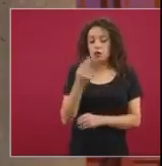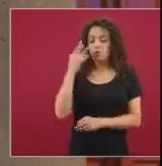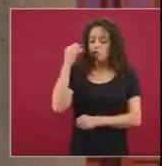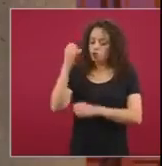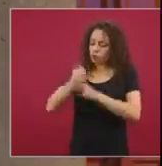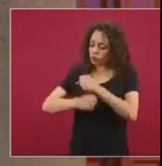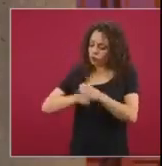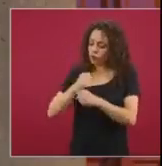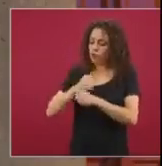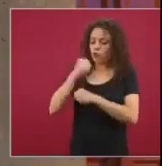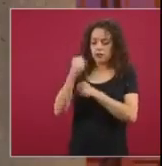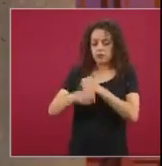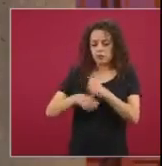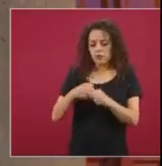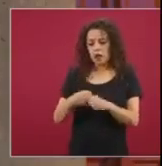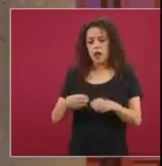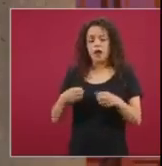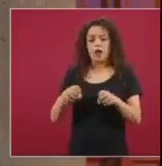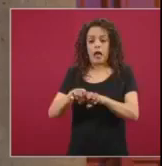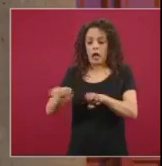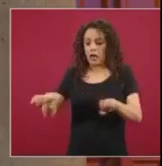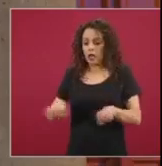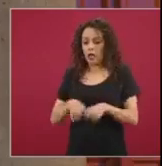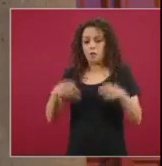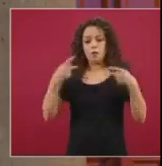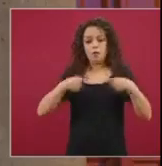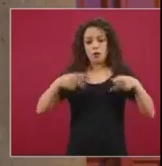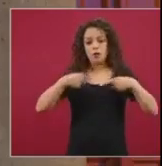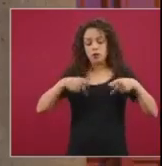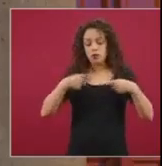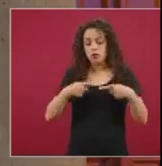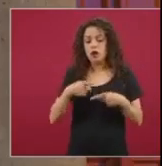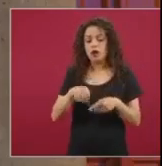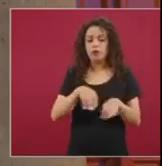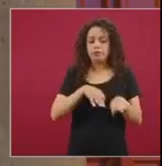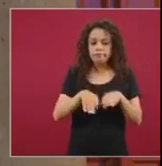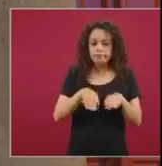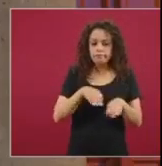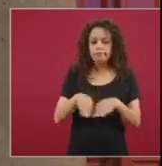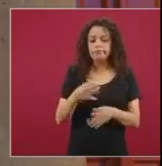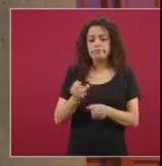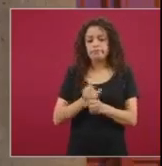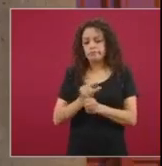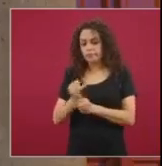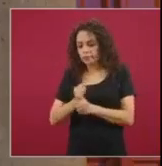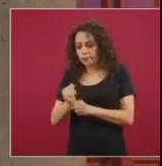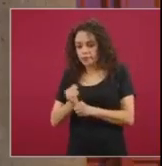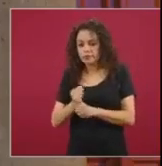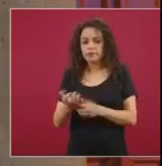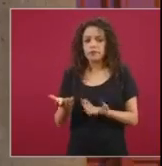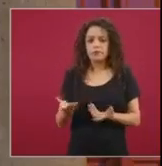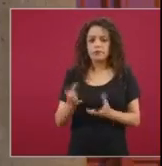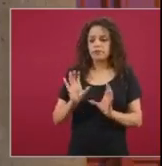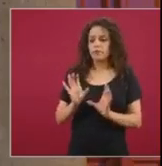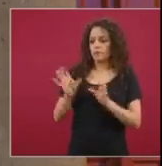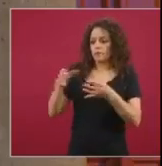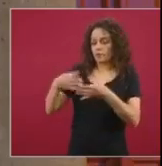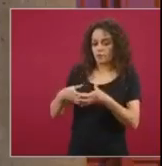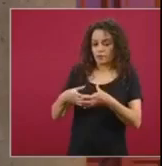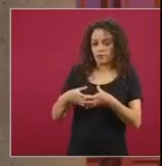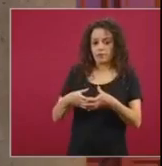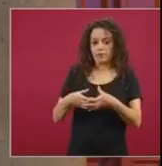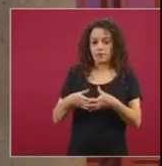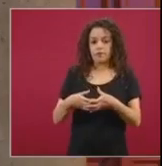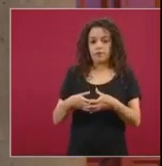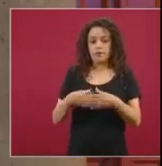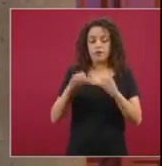muchas personas que han trabajado, grandes maestros, grandes maestras, en pro de la lucha con la tuberculosis. Personas de la sociedad civil